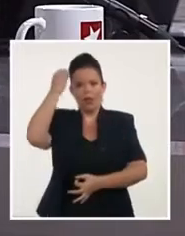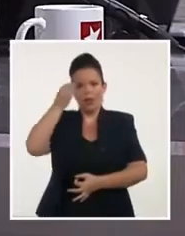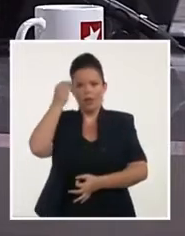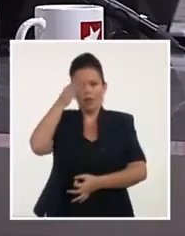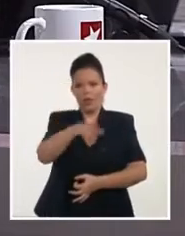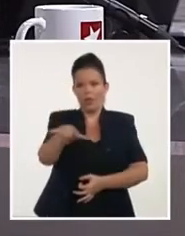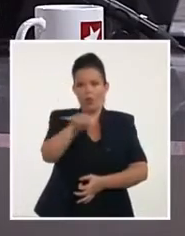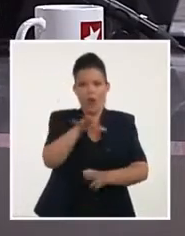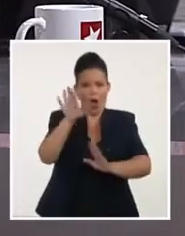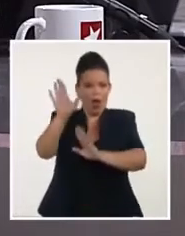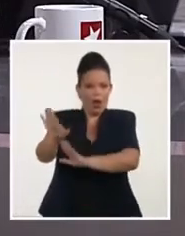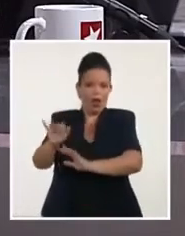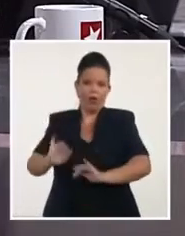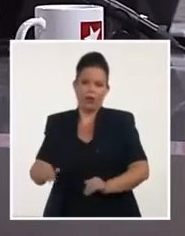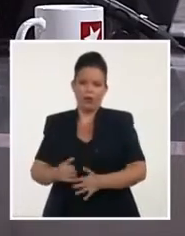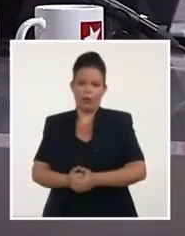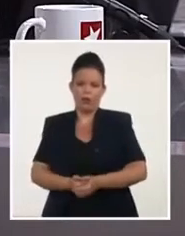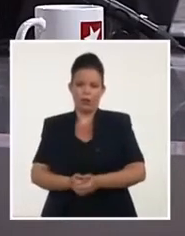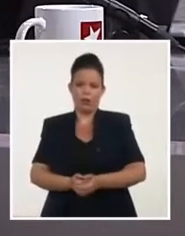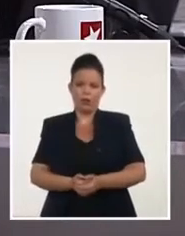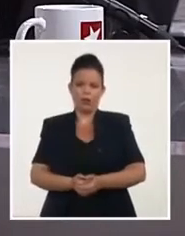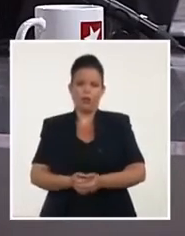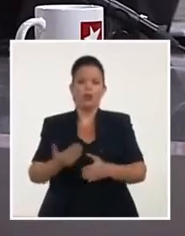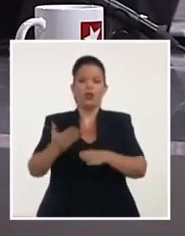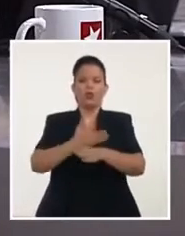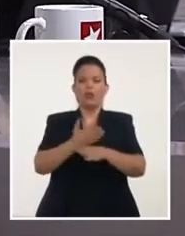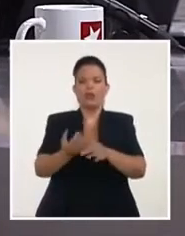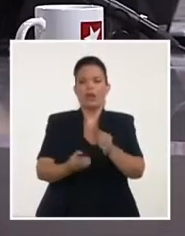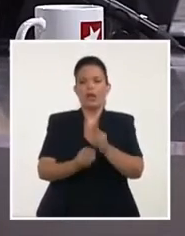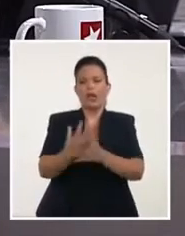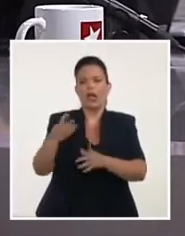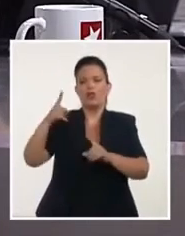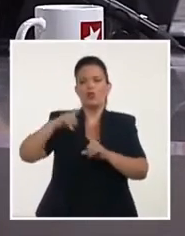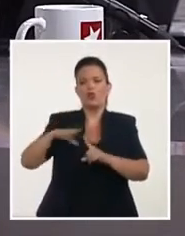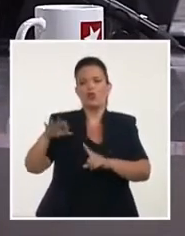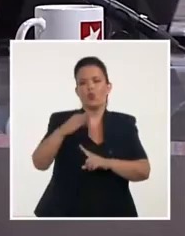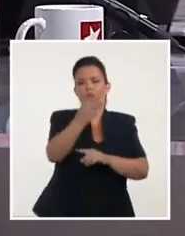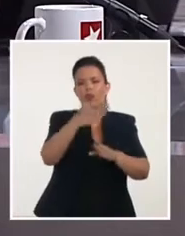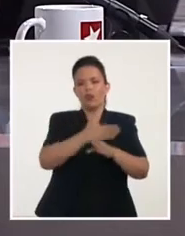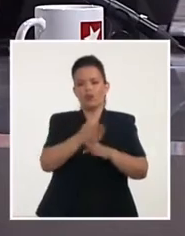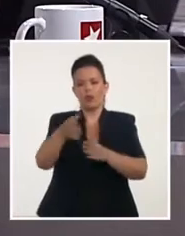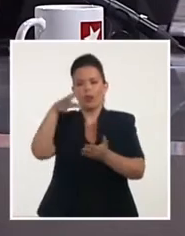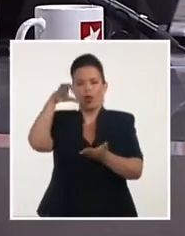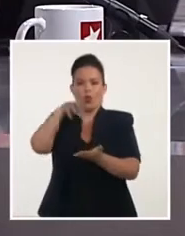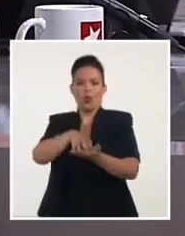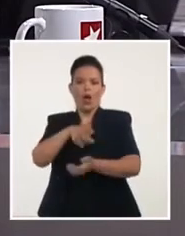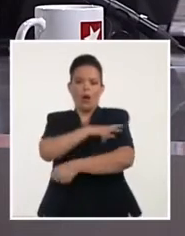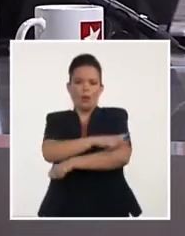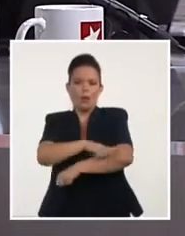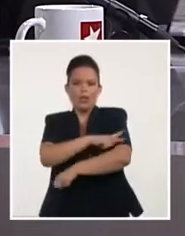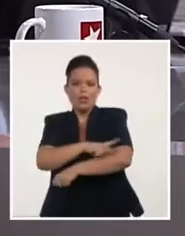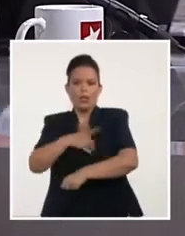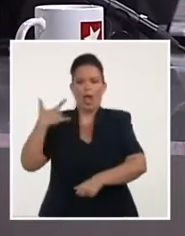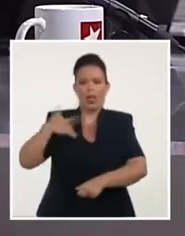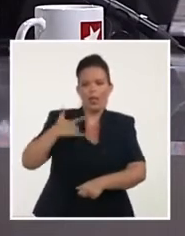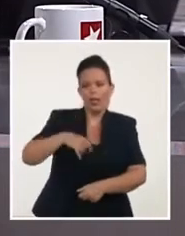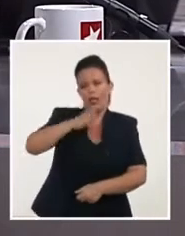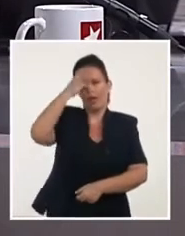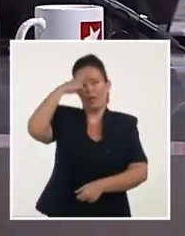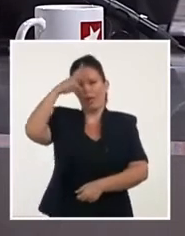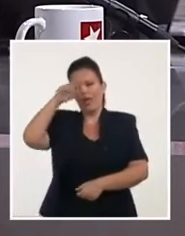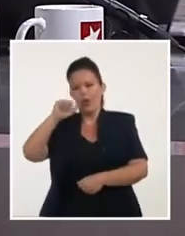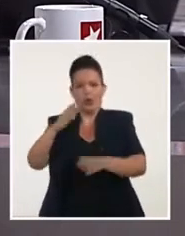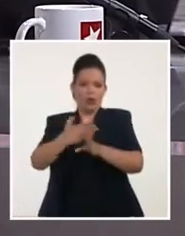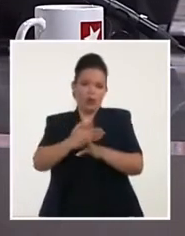o desde México para convocar incluso las manifestaciones aquí, a decir horas, lugares. Es decir, era todo un